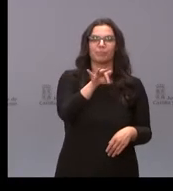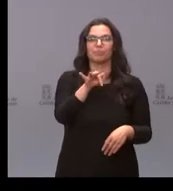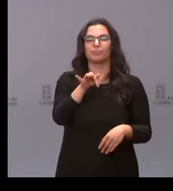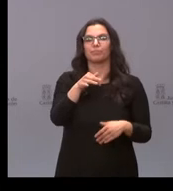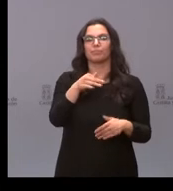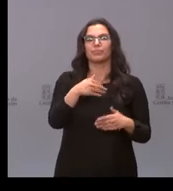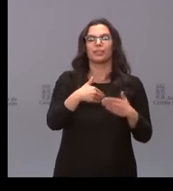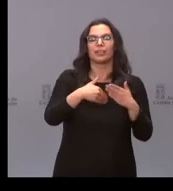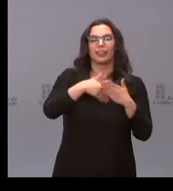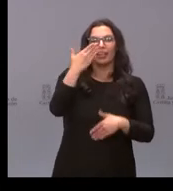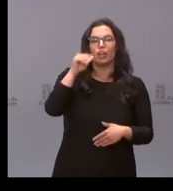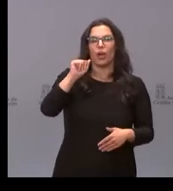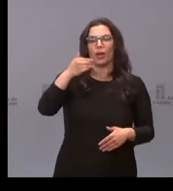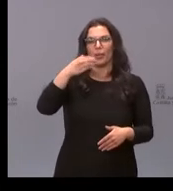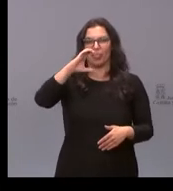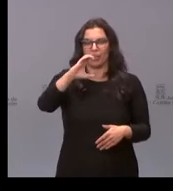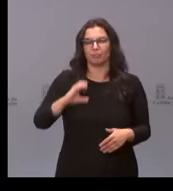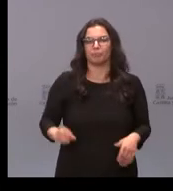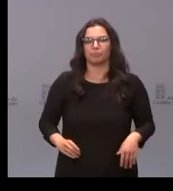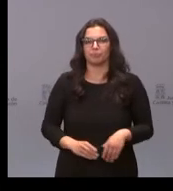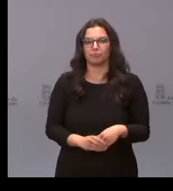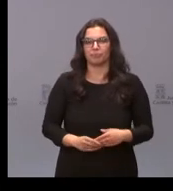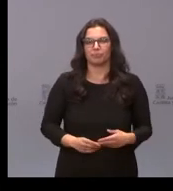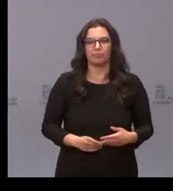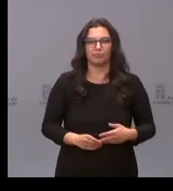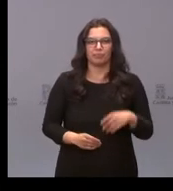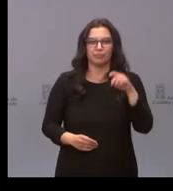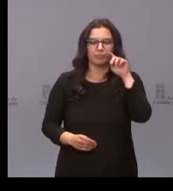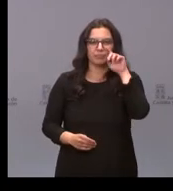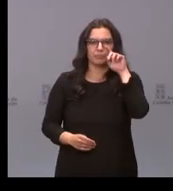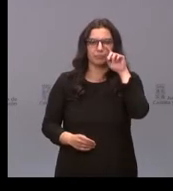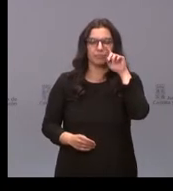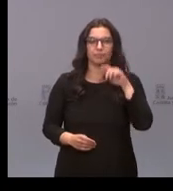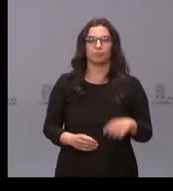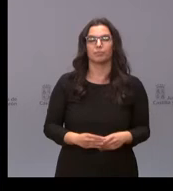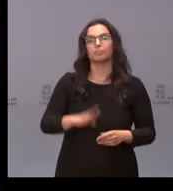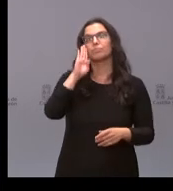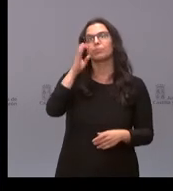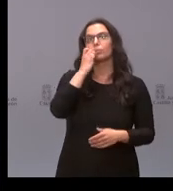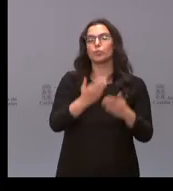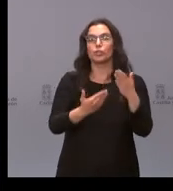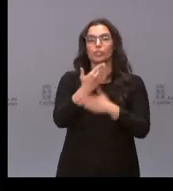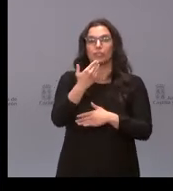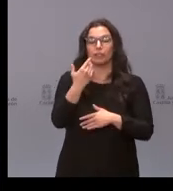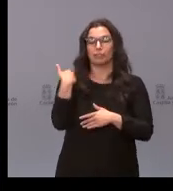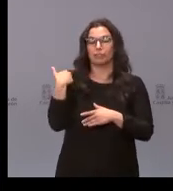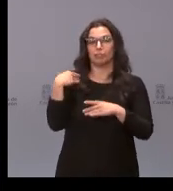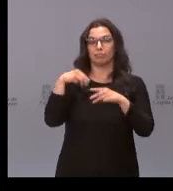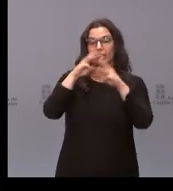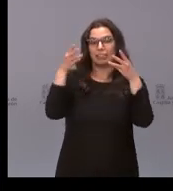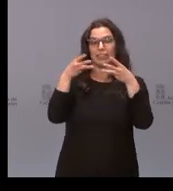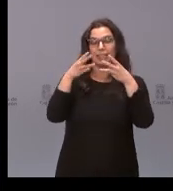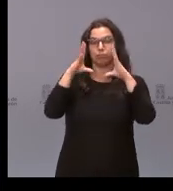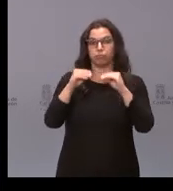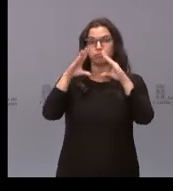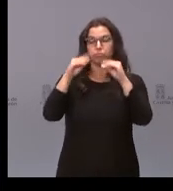el diario abc y con maría gajate maría buenos días hola buenos días se me ha ido la presión un momento entonces no sé si habéis las